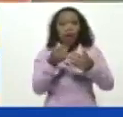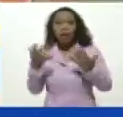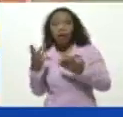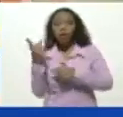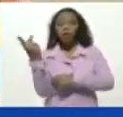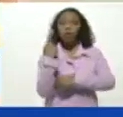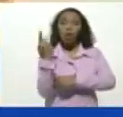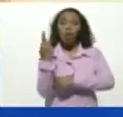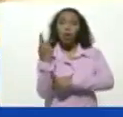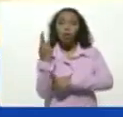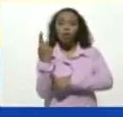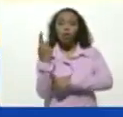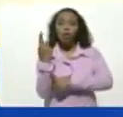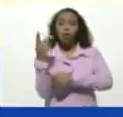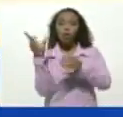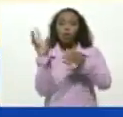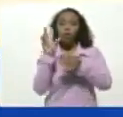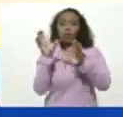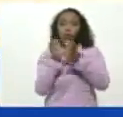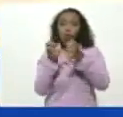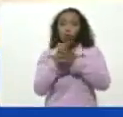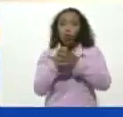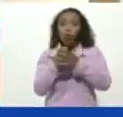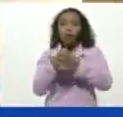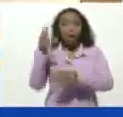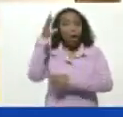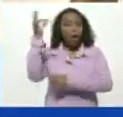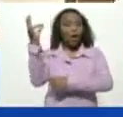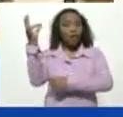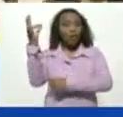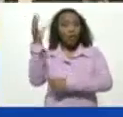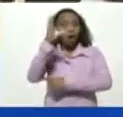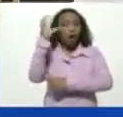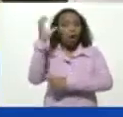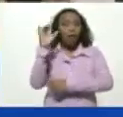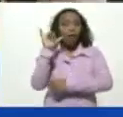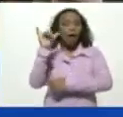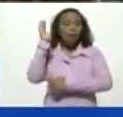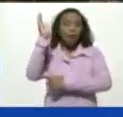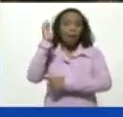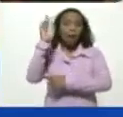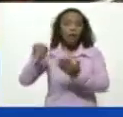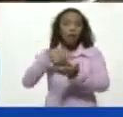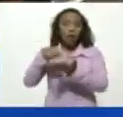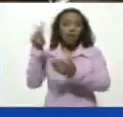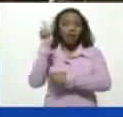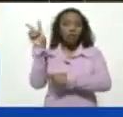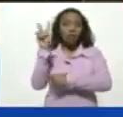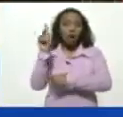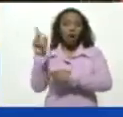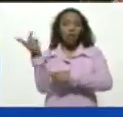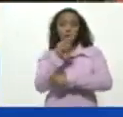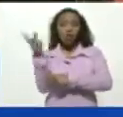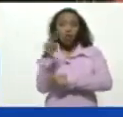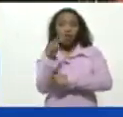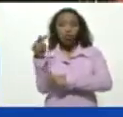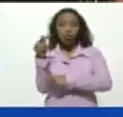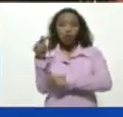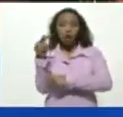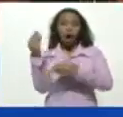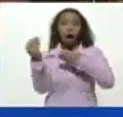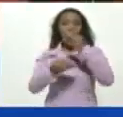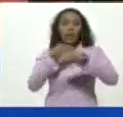ambos parlamentos, el Congreso de Colombia y la Asamblea Nacional de Venezuela, ambos parlamentos conformen